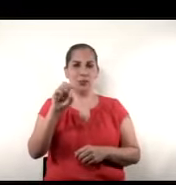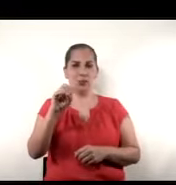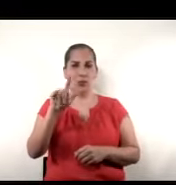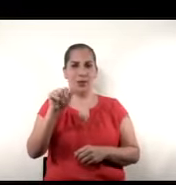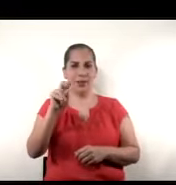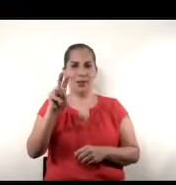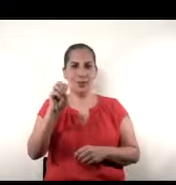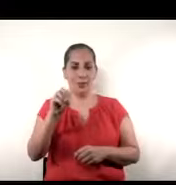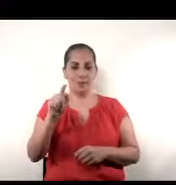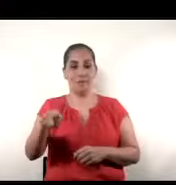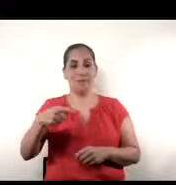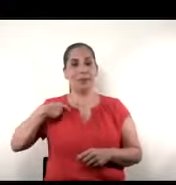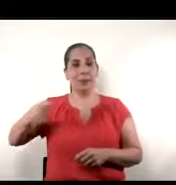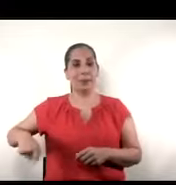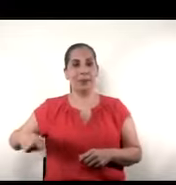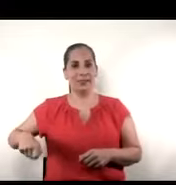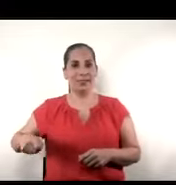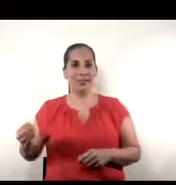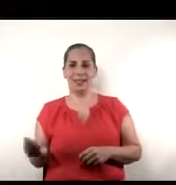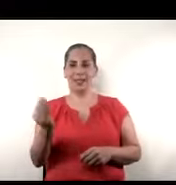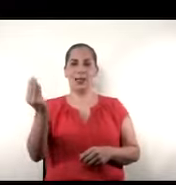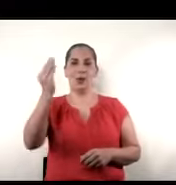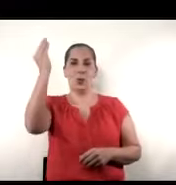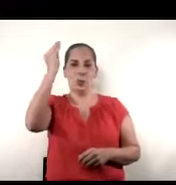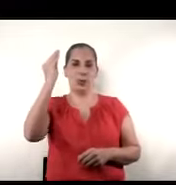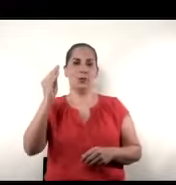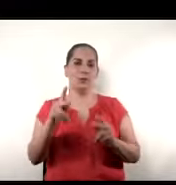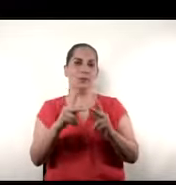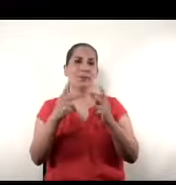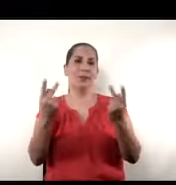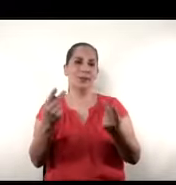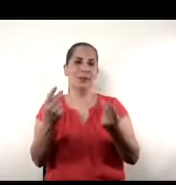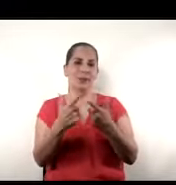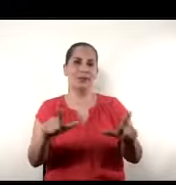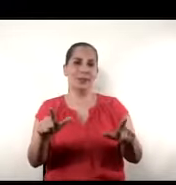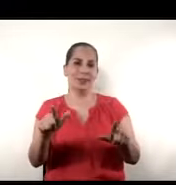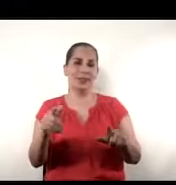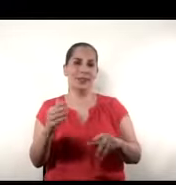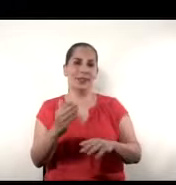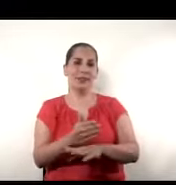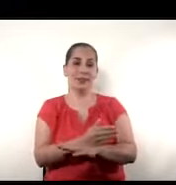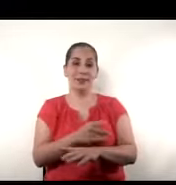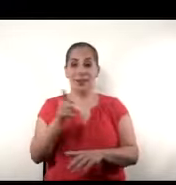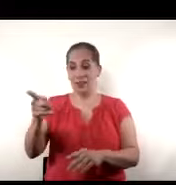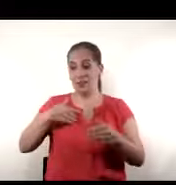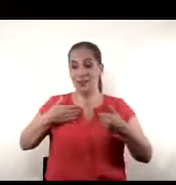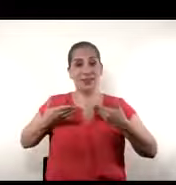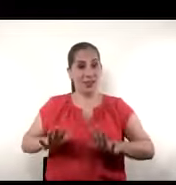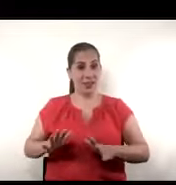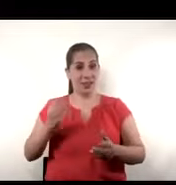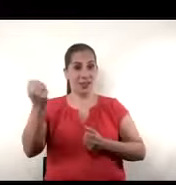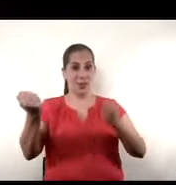presidenta de la juventud del Partido Liberal Progresista, hija de chofer de bus en